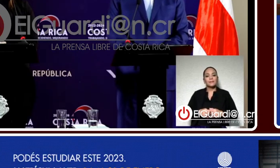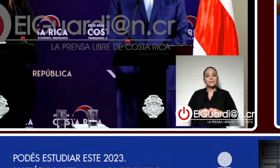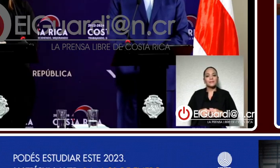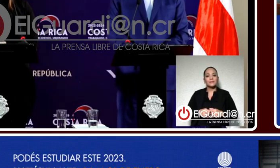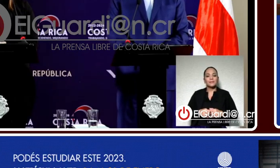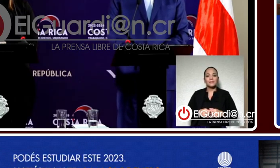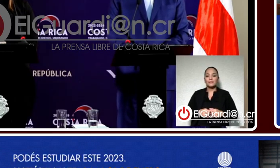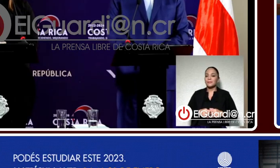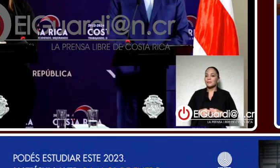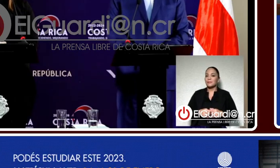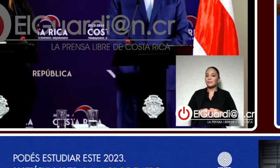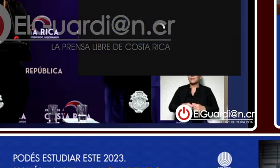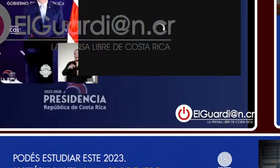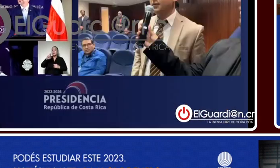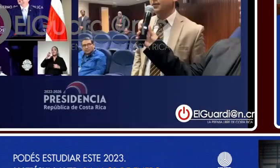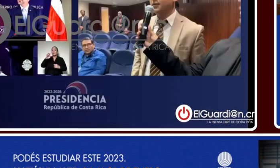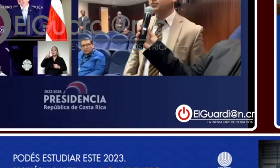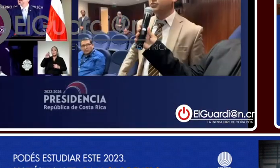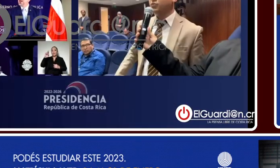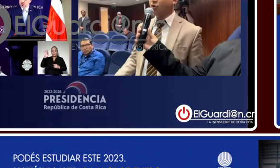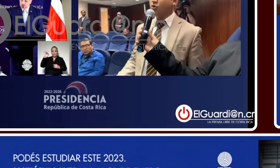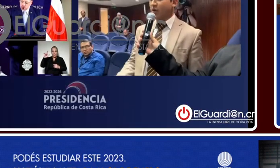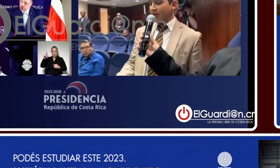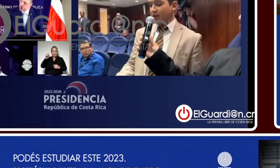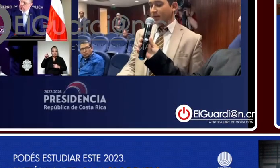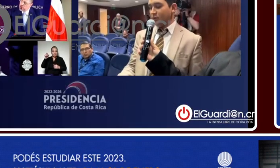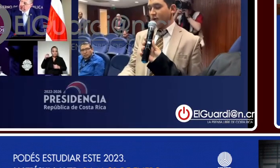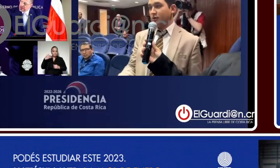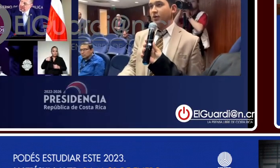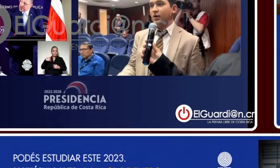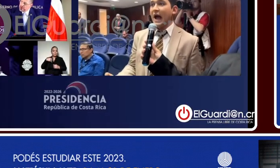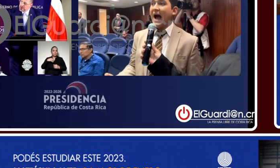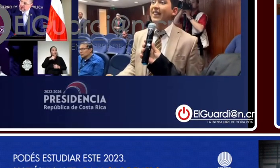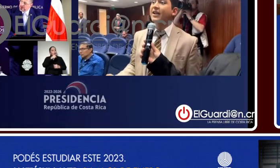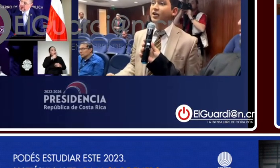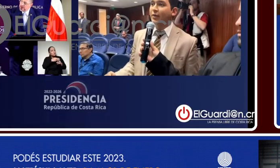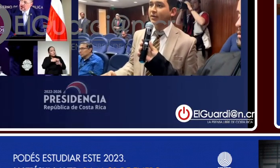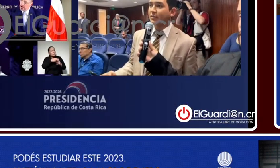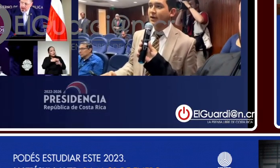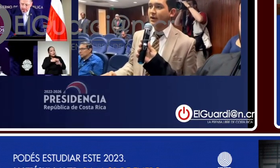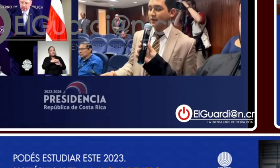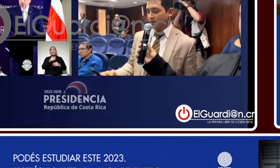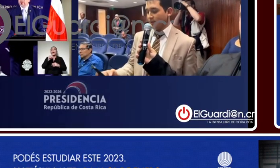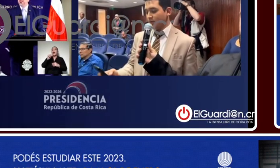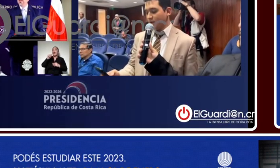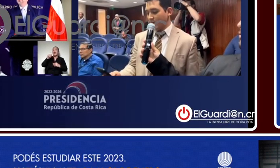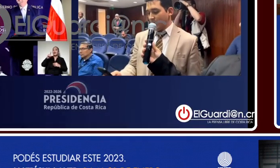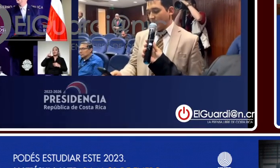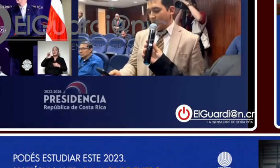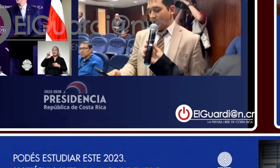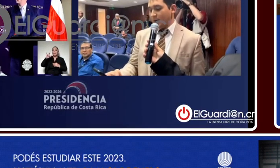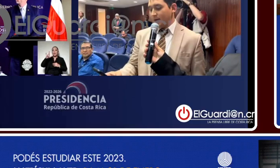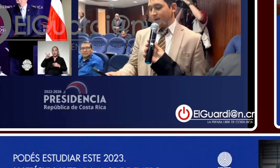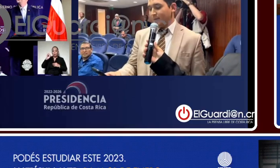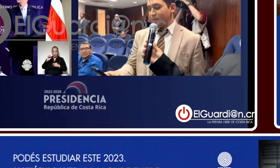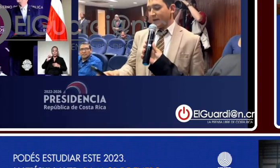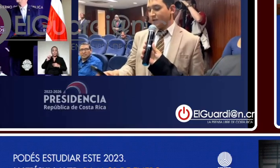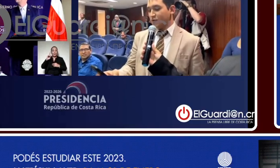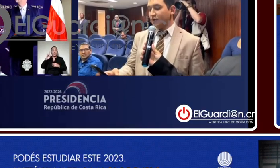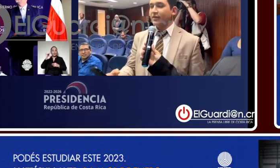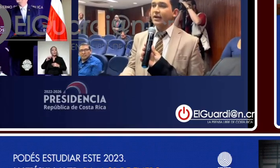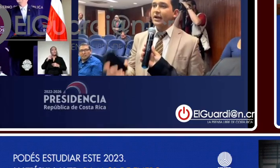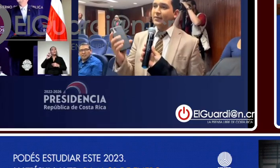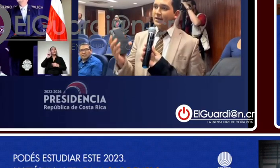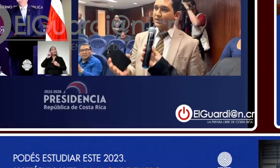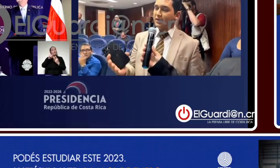Y yo de Noticias de Repretel, me quedan dos dudas. En José Delio, me dijo. Adelio, para servir. Adelio, sí, muchas señor. Gracias. Me quedan